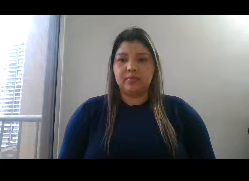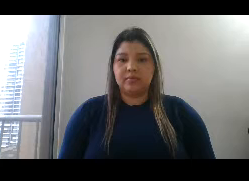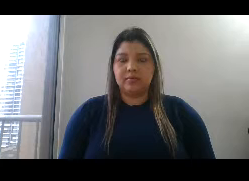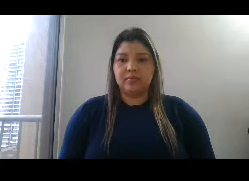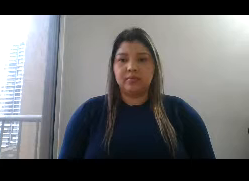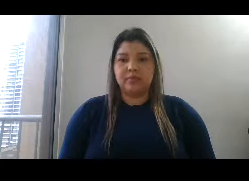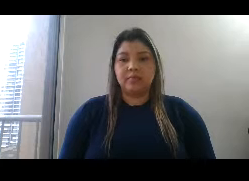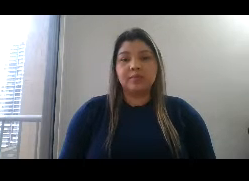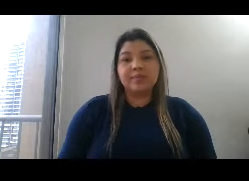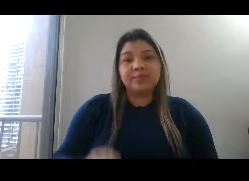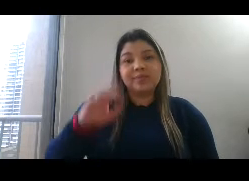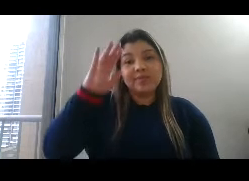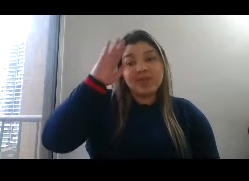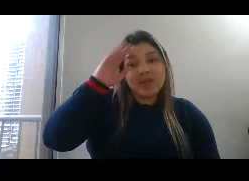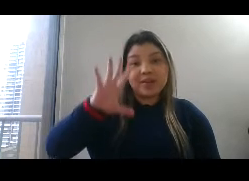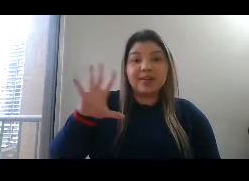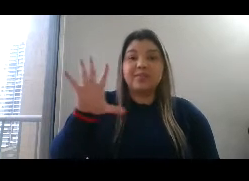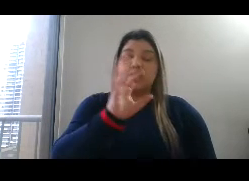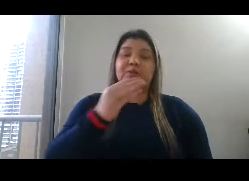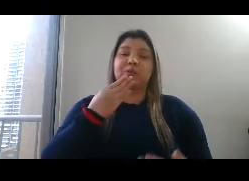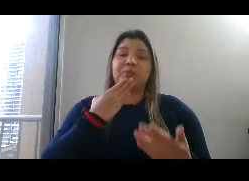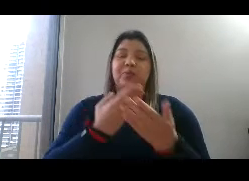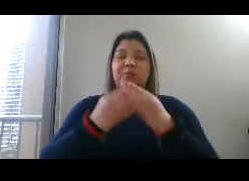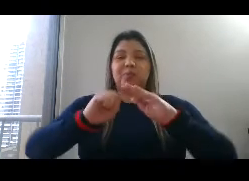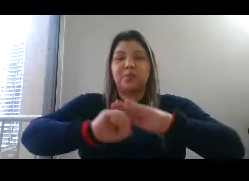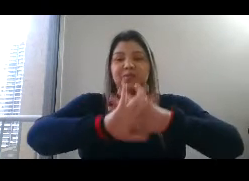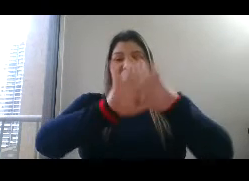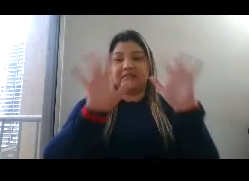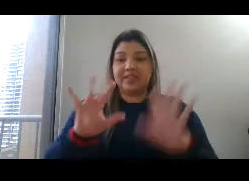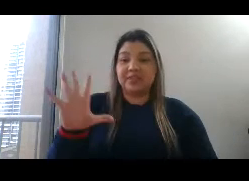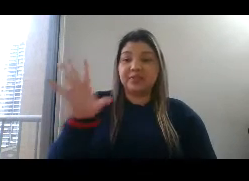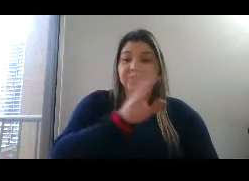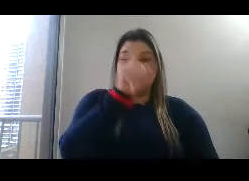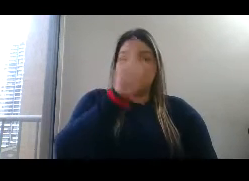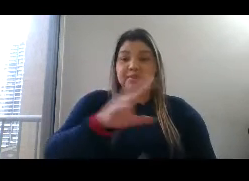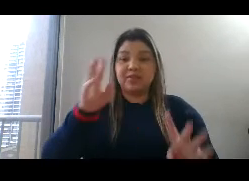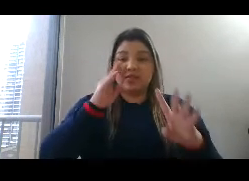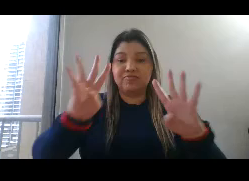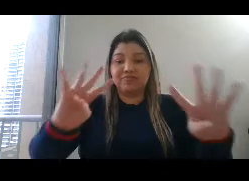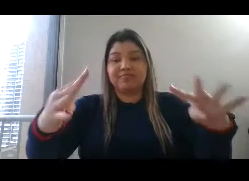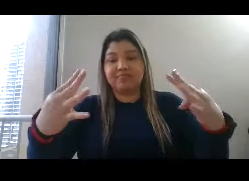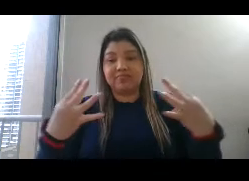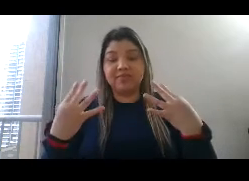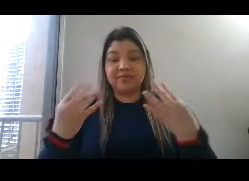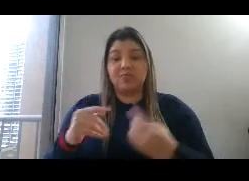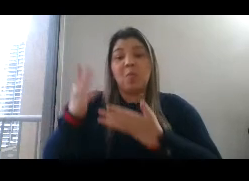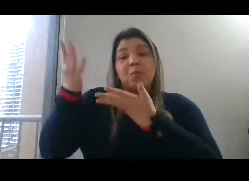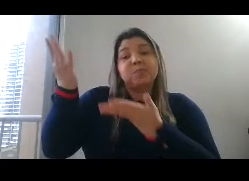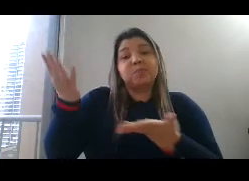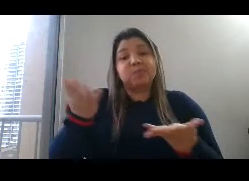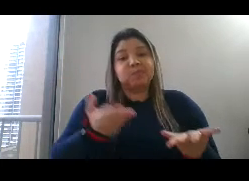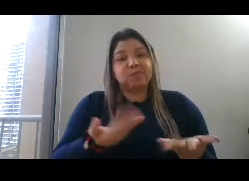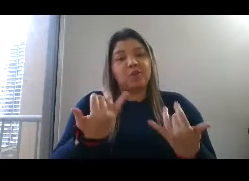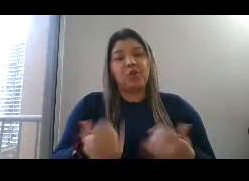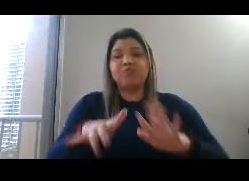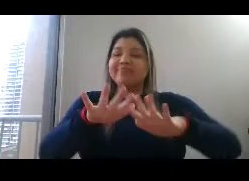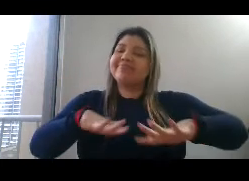Muy buenos días para todas las personas que están conectadas en estos momentos. Les damos la bienvenida a este